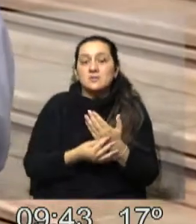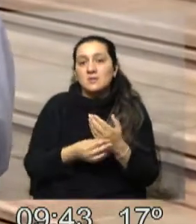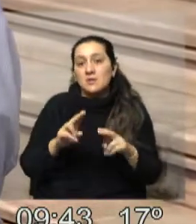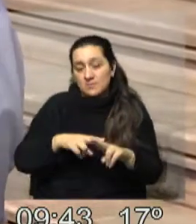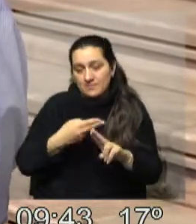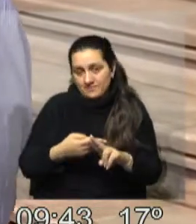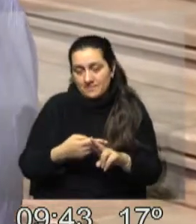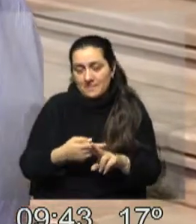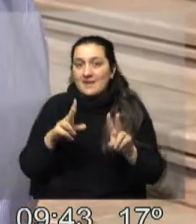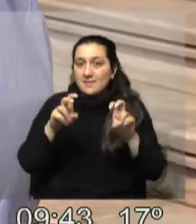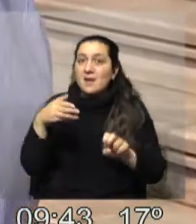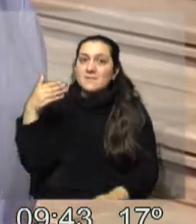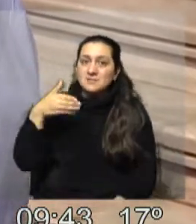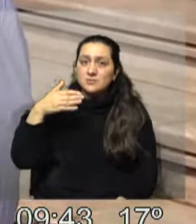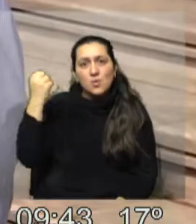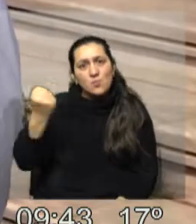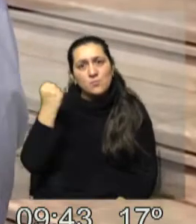de la participación, ¿no?